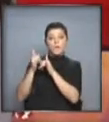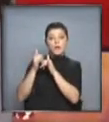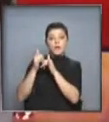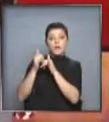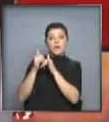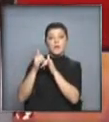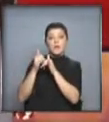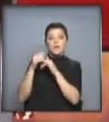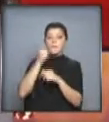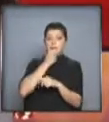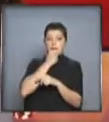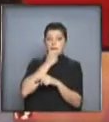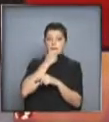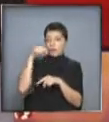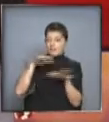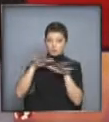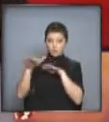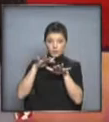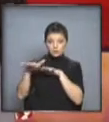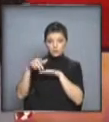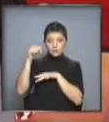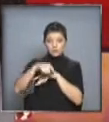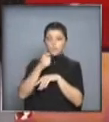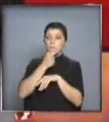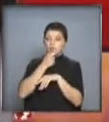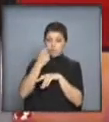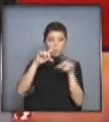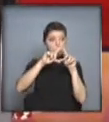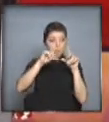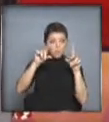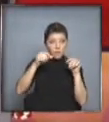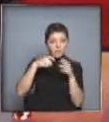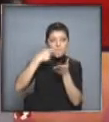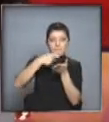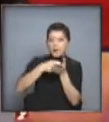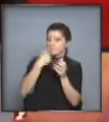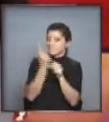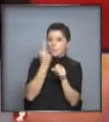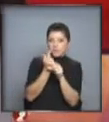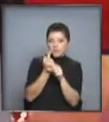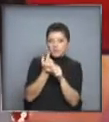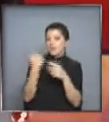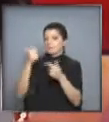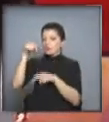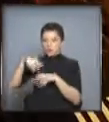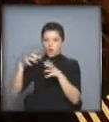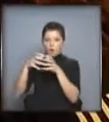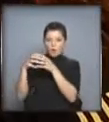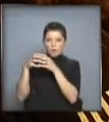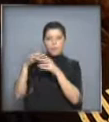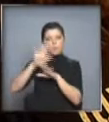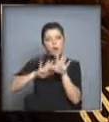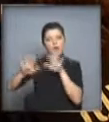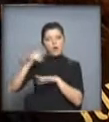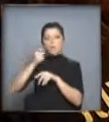ejemplo, en esa circunstancia, de gastar en un boleto para ir a la escuela. Entonces los chicos que se organizaban, como por